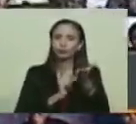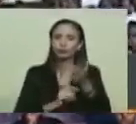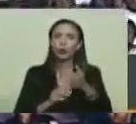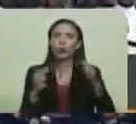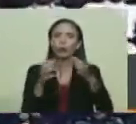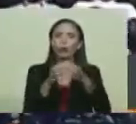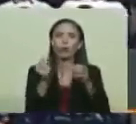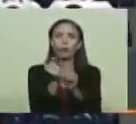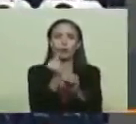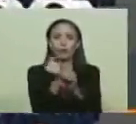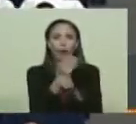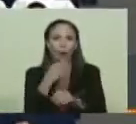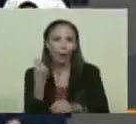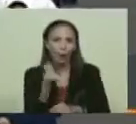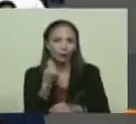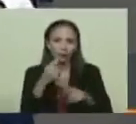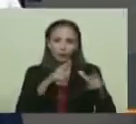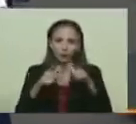De esos